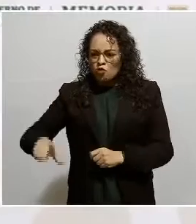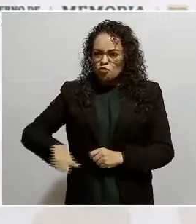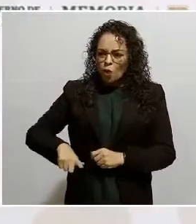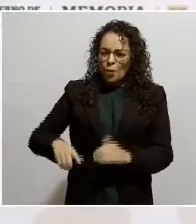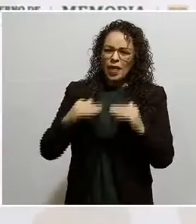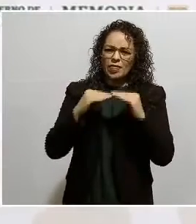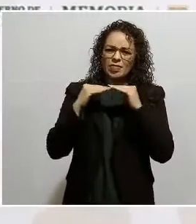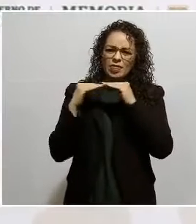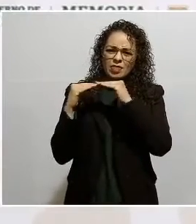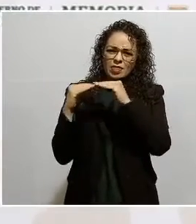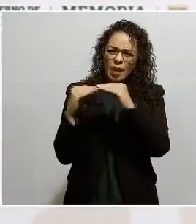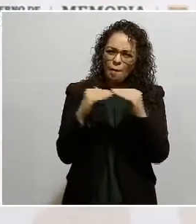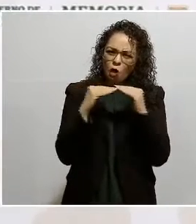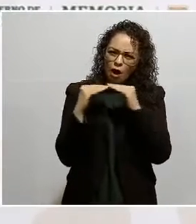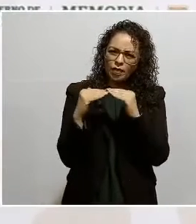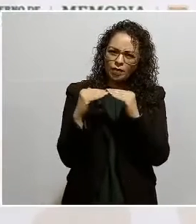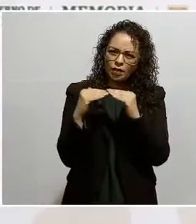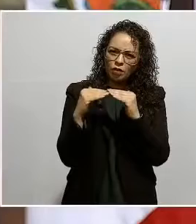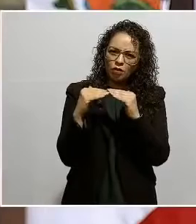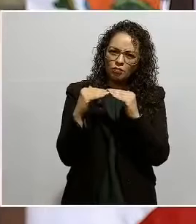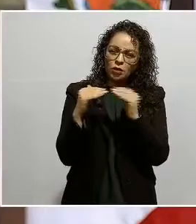inteligente y honesto.